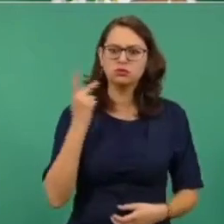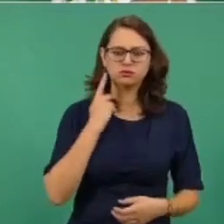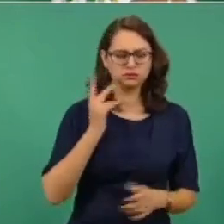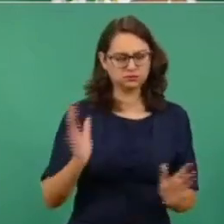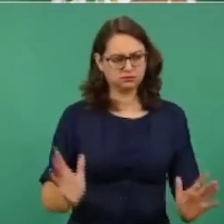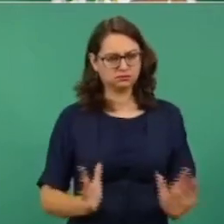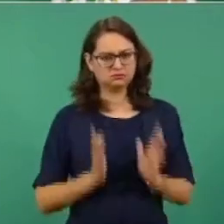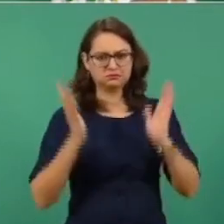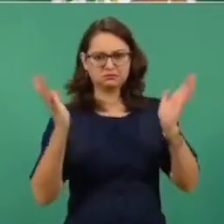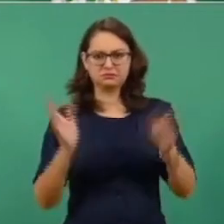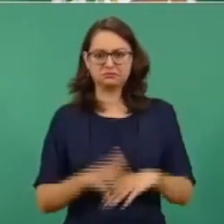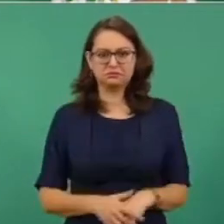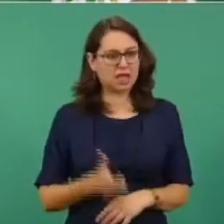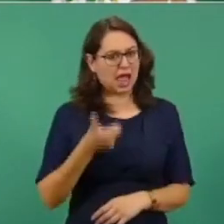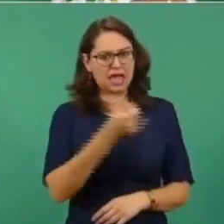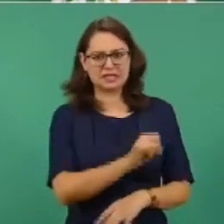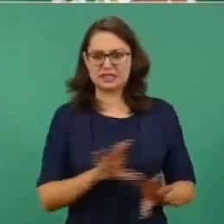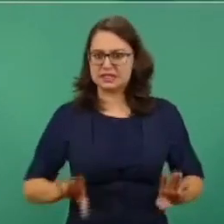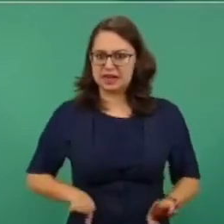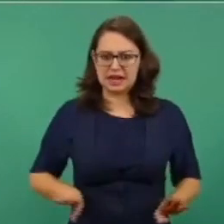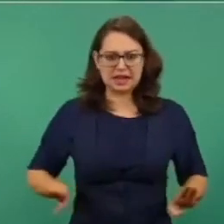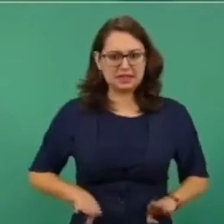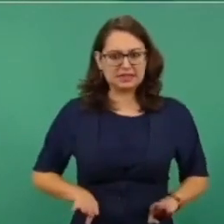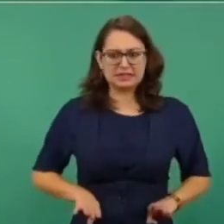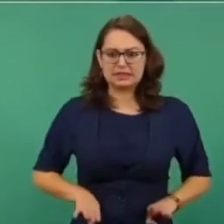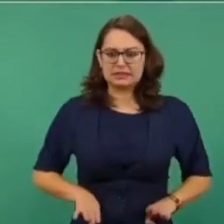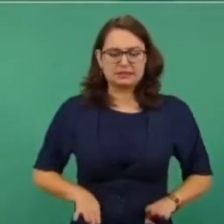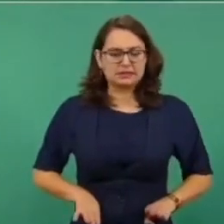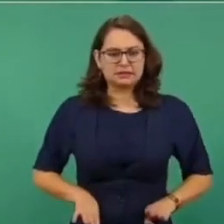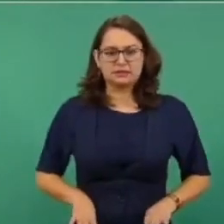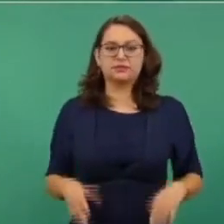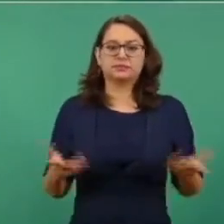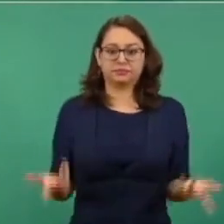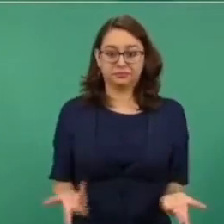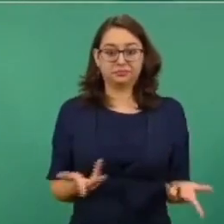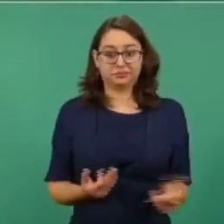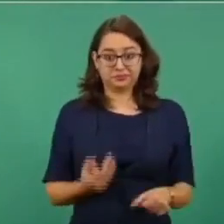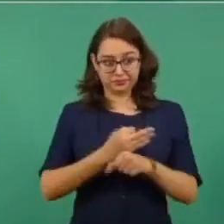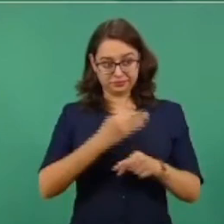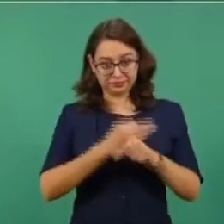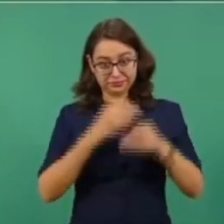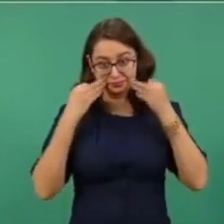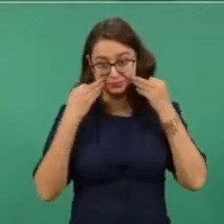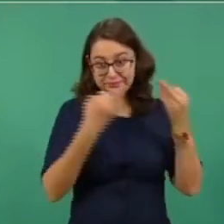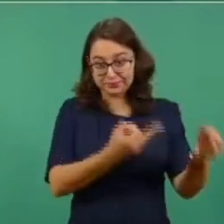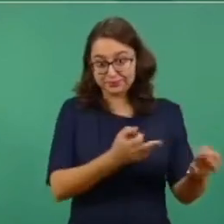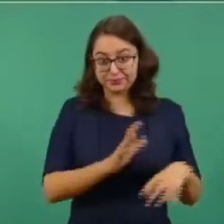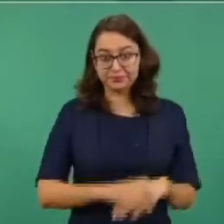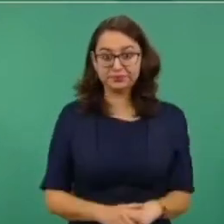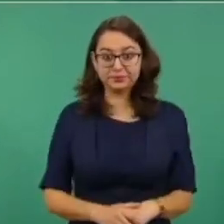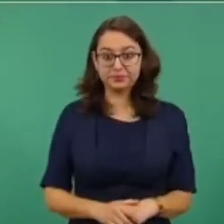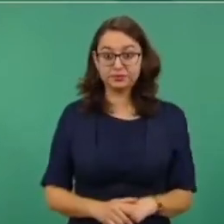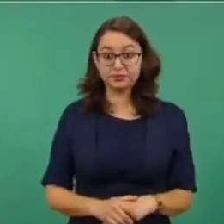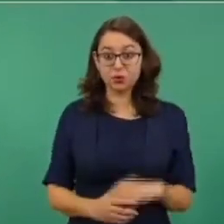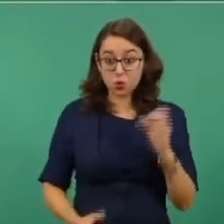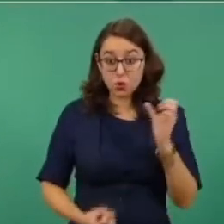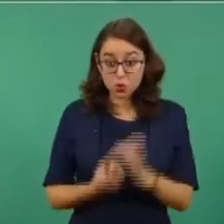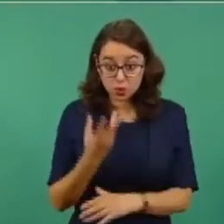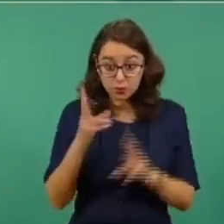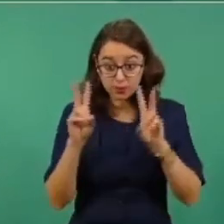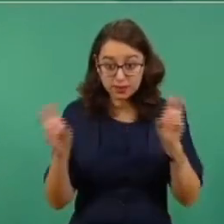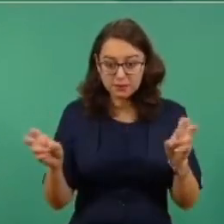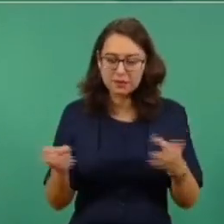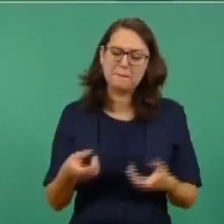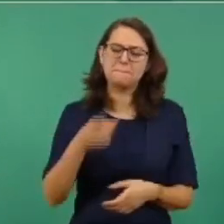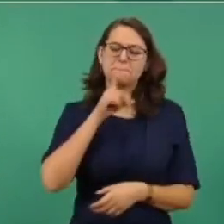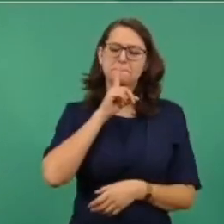Siempre. Correcto, sí. Bueno, lo estamos viendo ahora. pero no es nuevo.